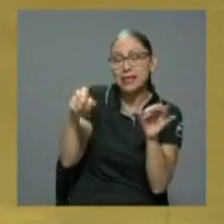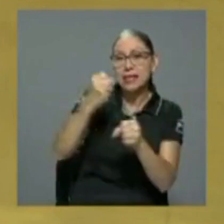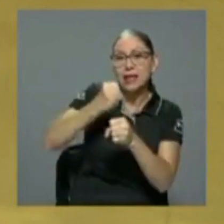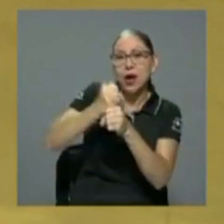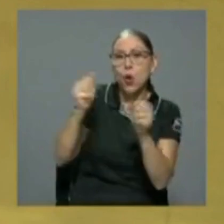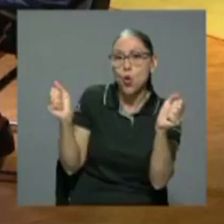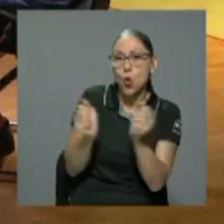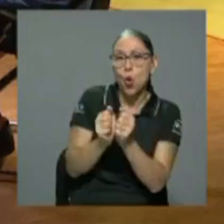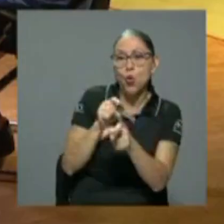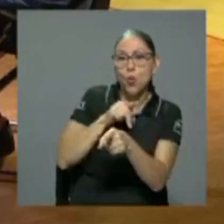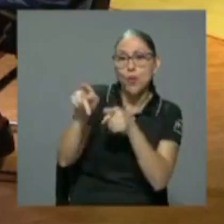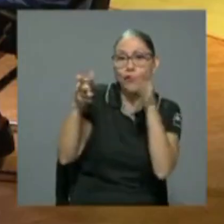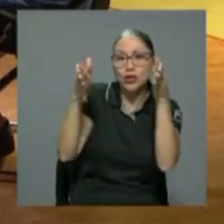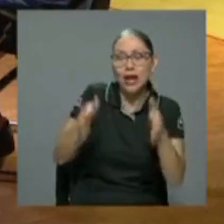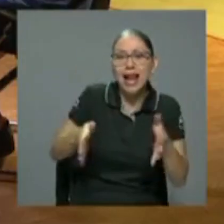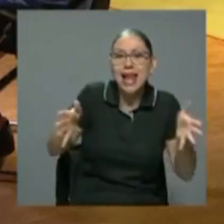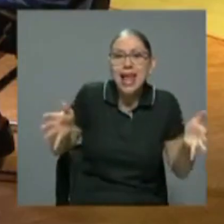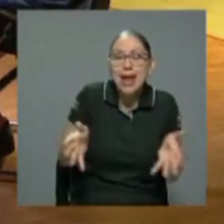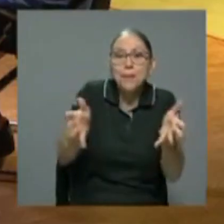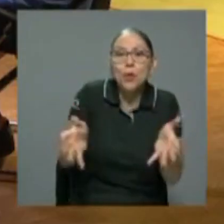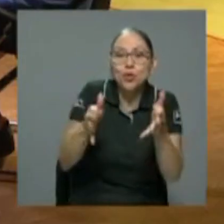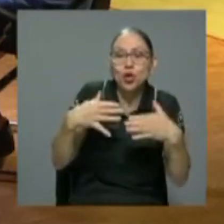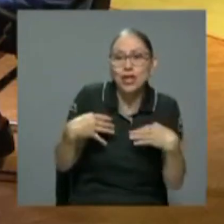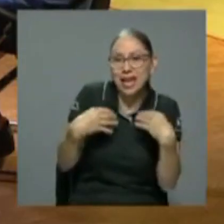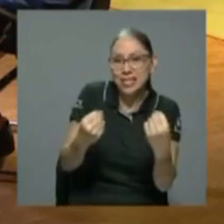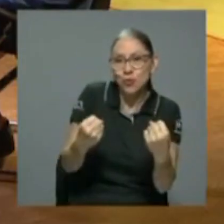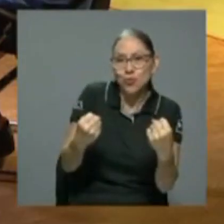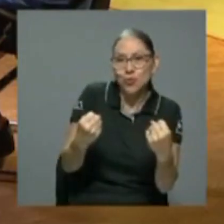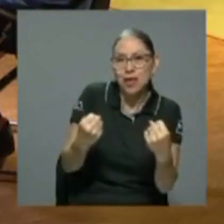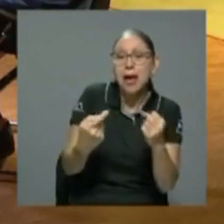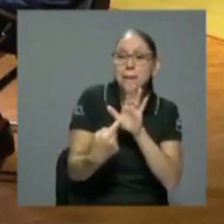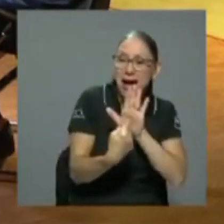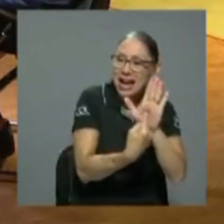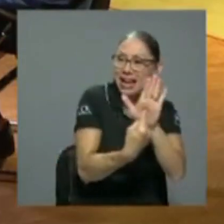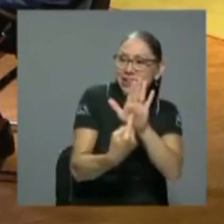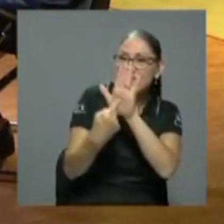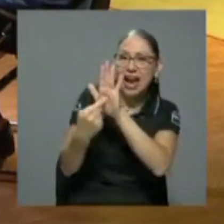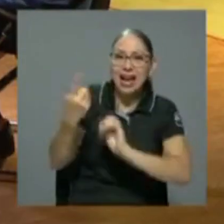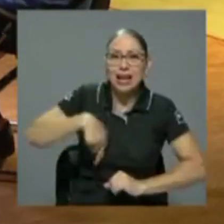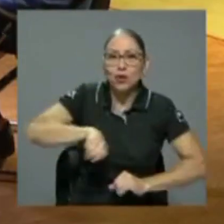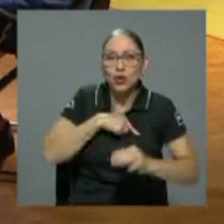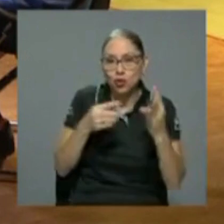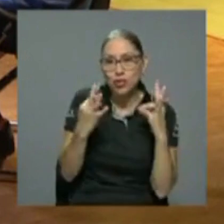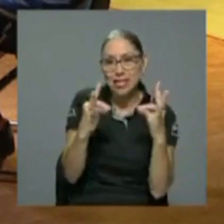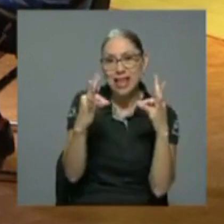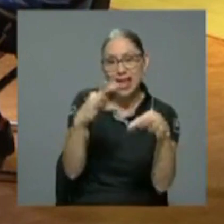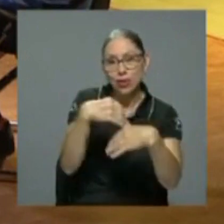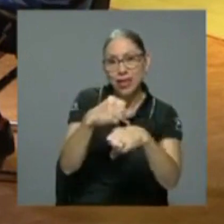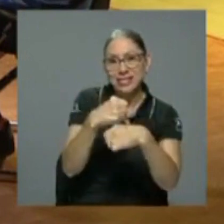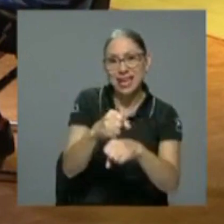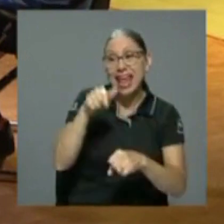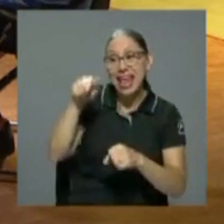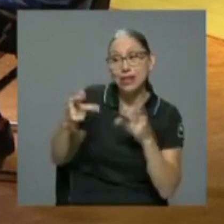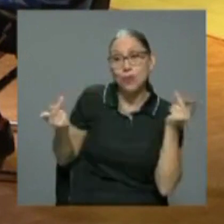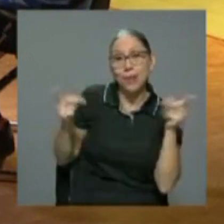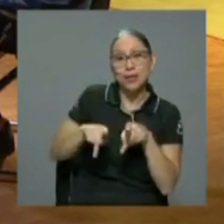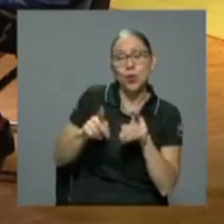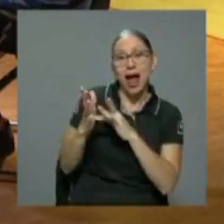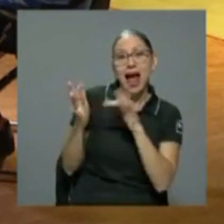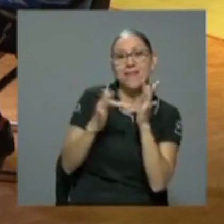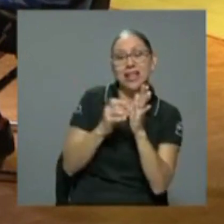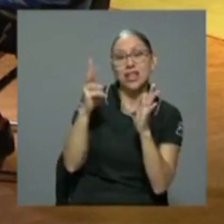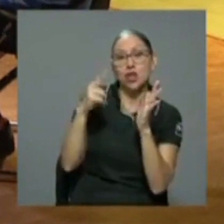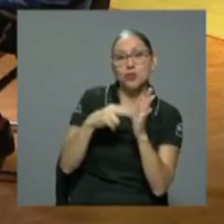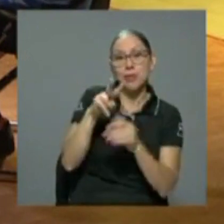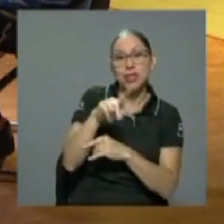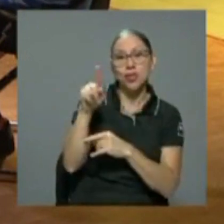con un profesional en promoción de la salud para que reflejara lo que estábamos tratando de hacer. Y bueno, eso fue en abril de 2021. Abrimos